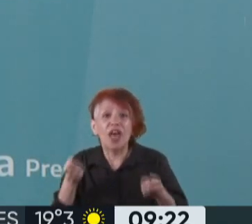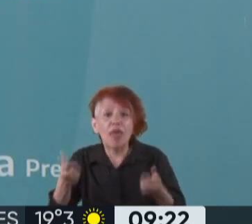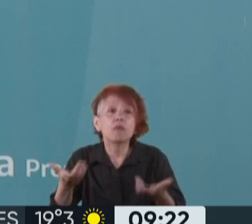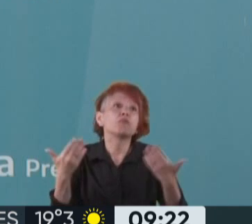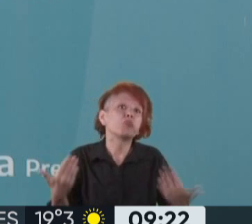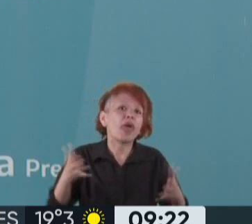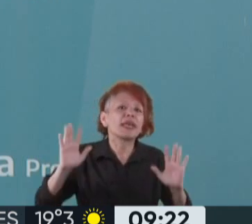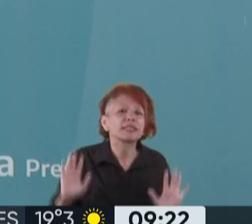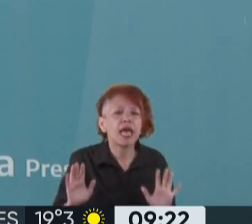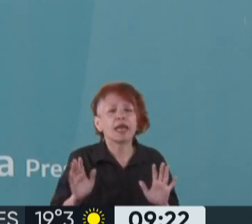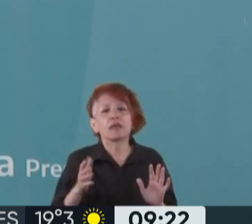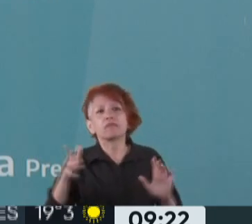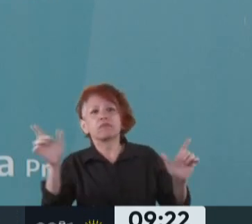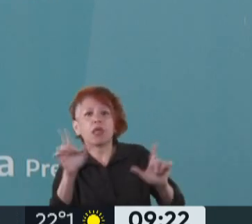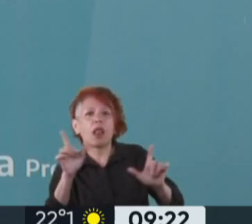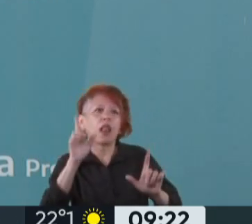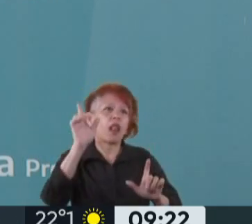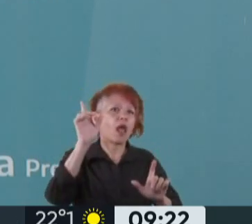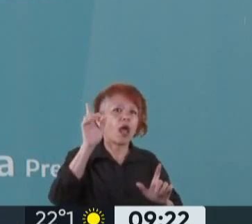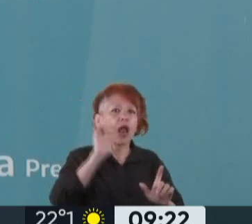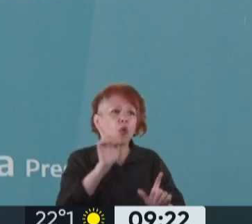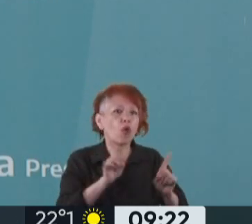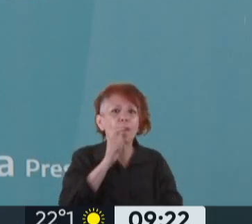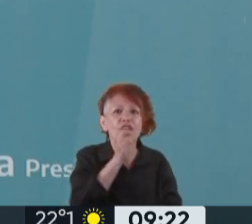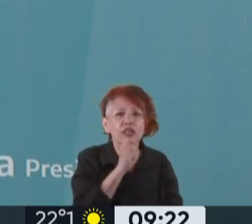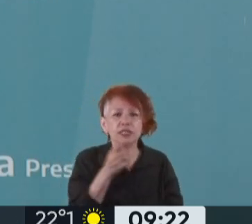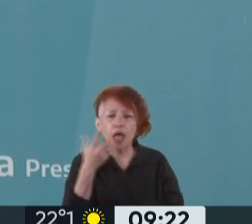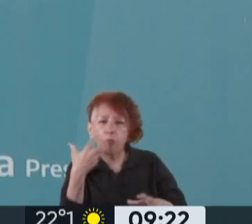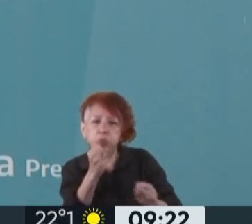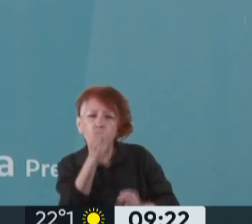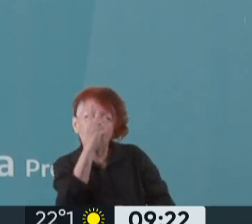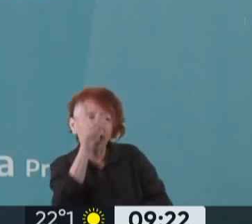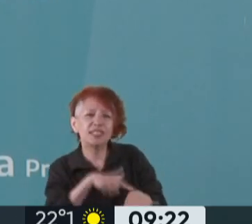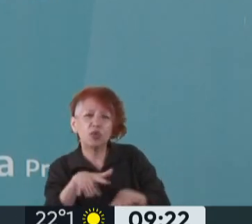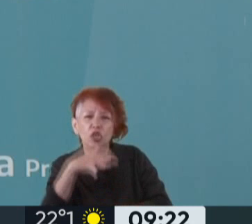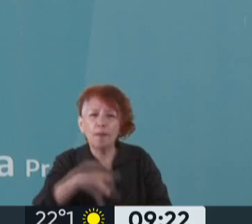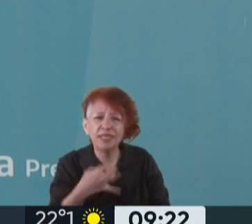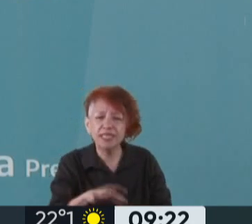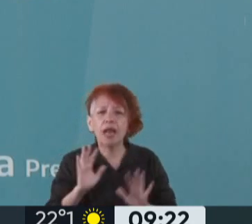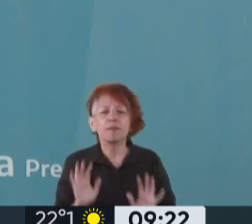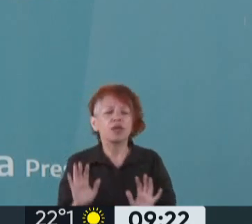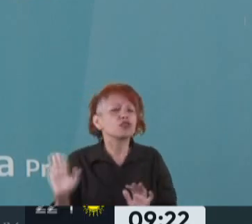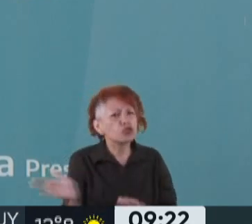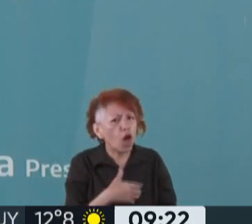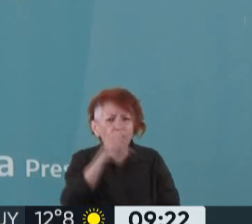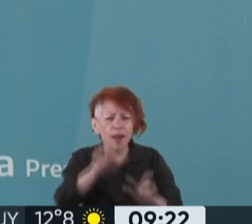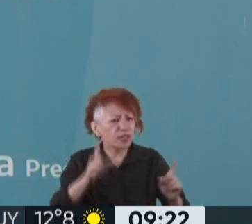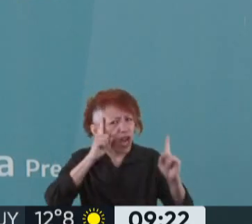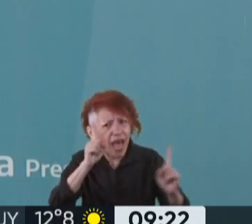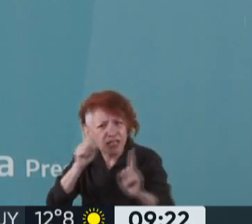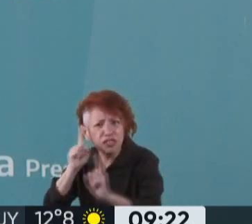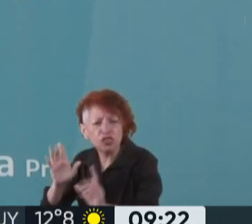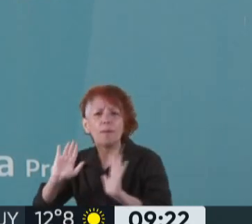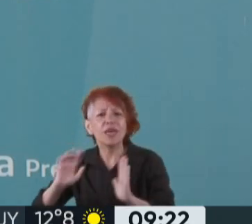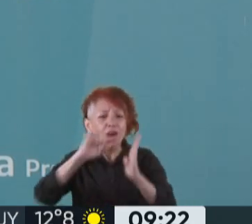cola un medio de comunicación encuentre un caso puntual. Todos los casos obviamente nos sensibilizan y todos los casos merecen ser atendidos, pero hay